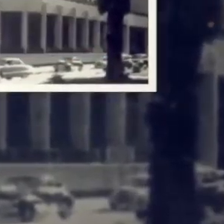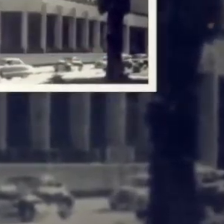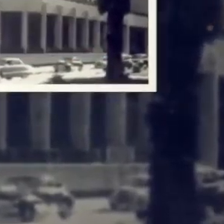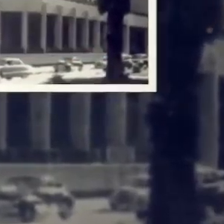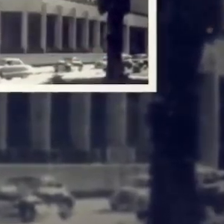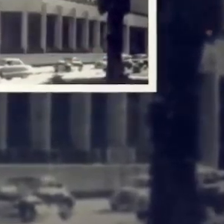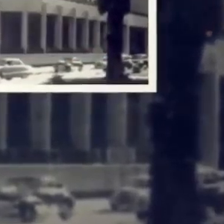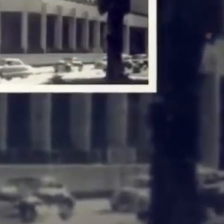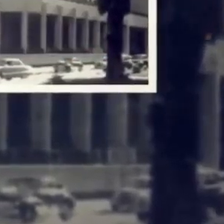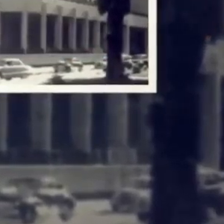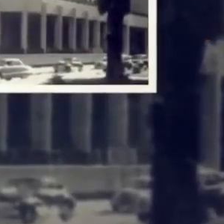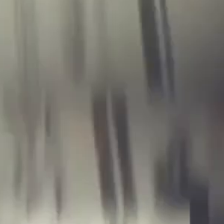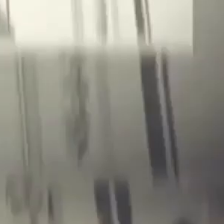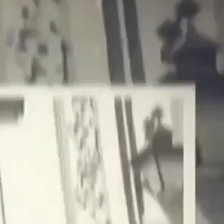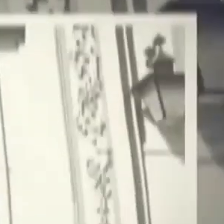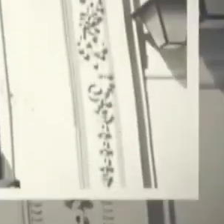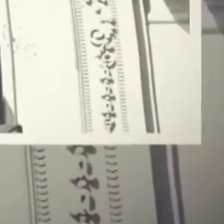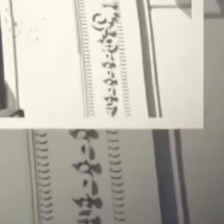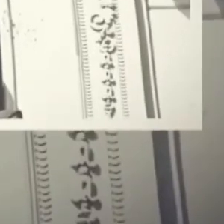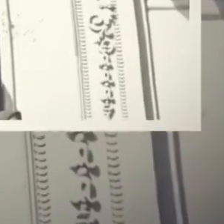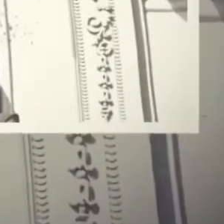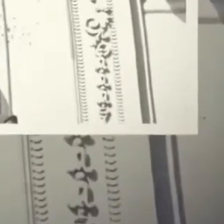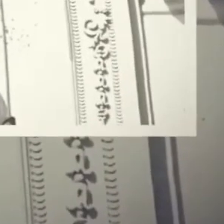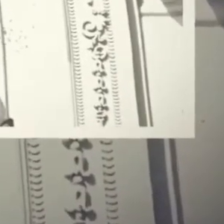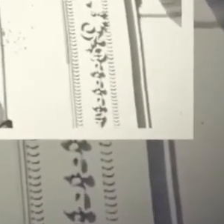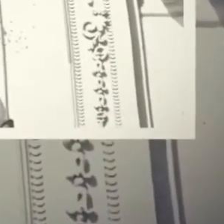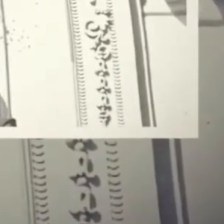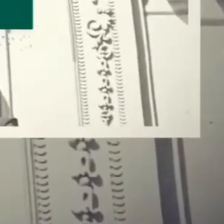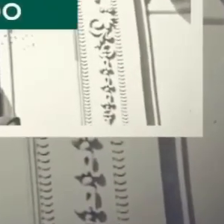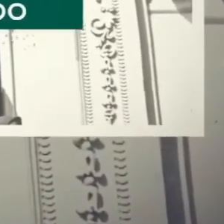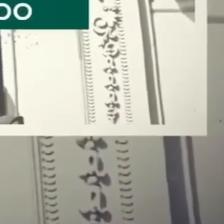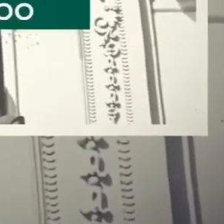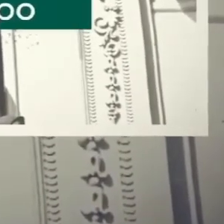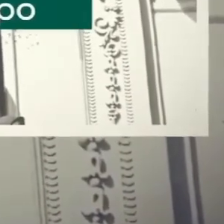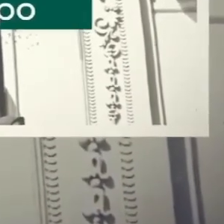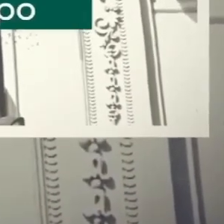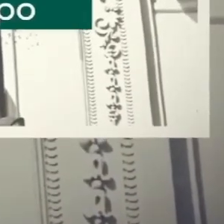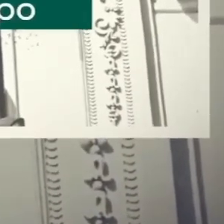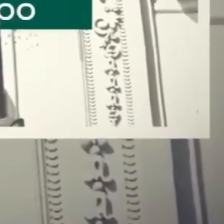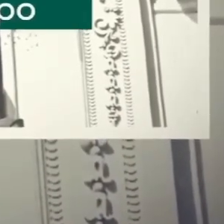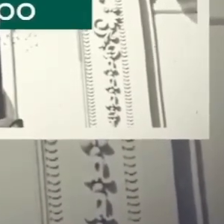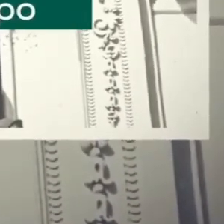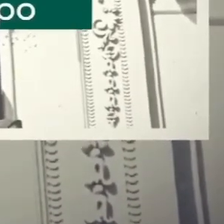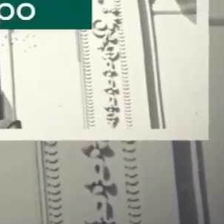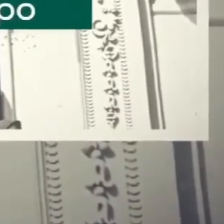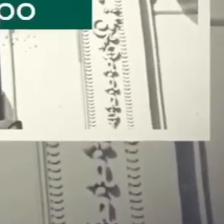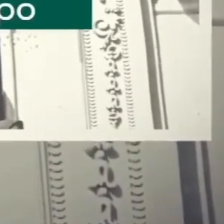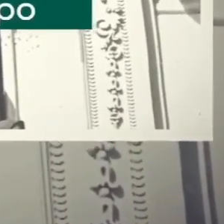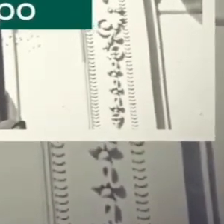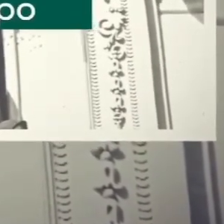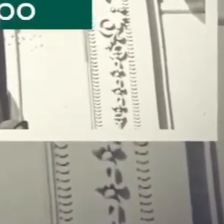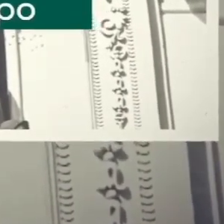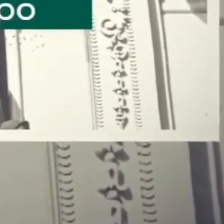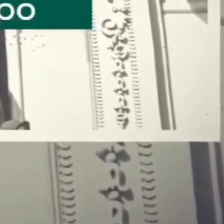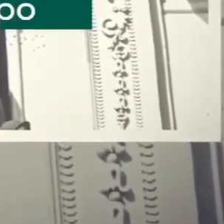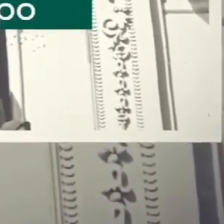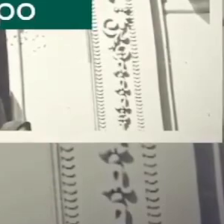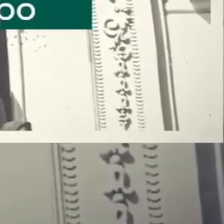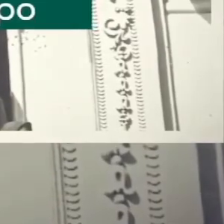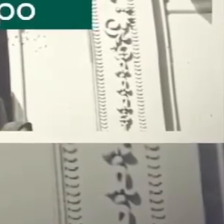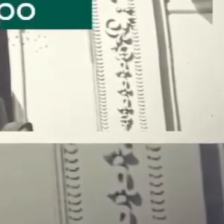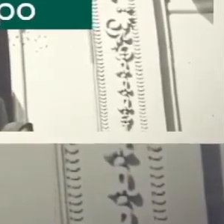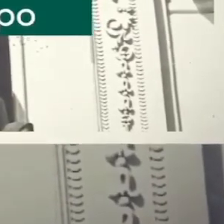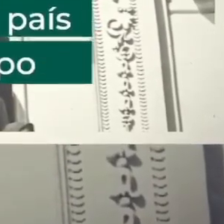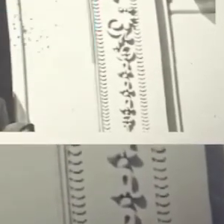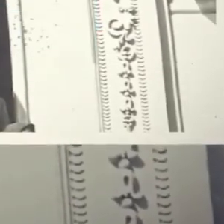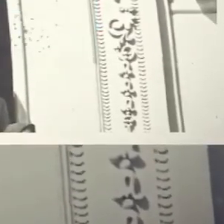arquitecto Carlos Obregón Santacilia. El director Antonio Ortiz Mena amplía la cobertura en el país con el régimen de seguridad social para los trabajadores del